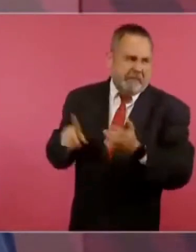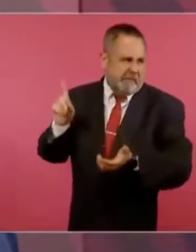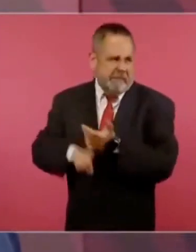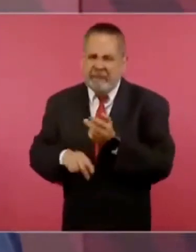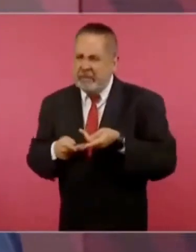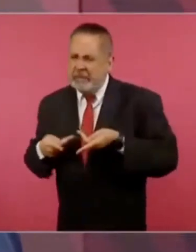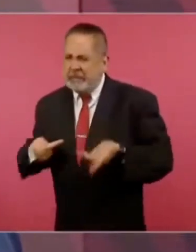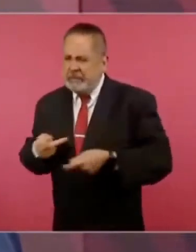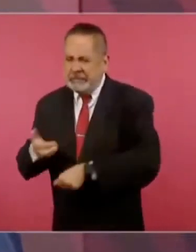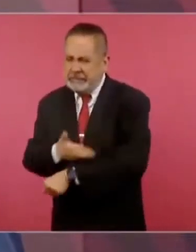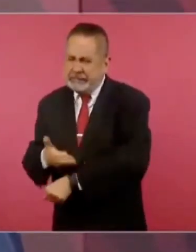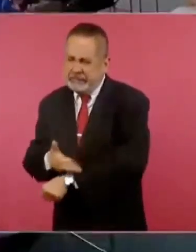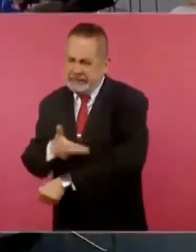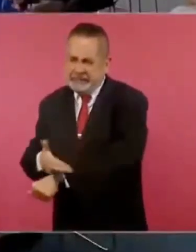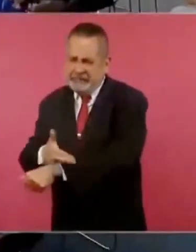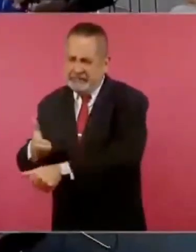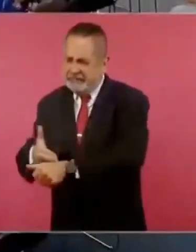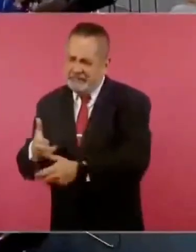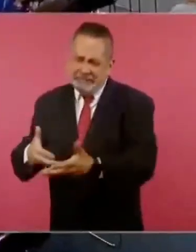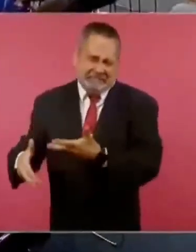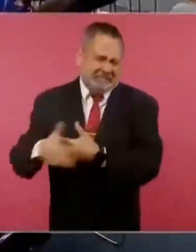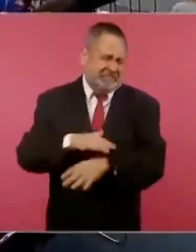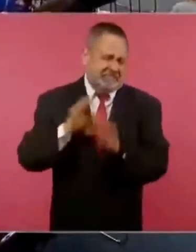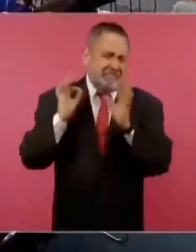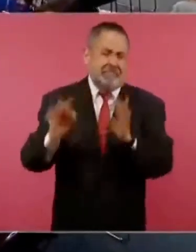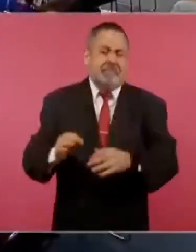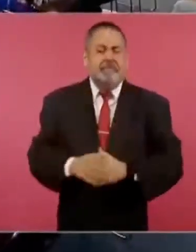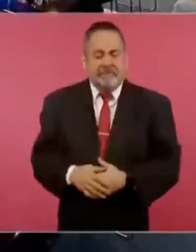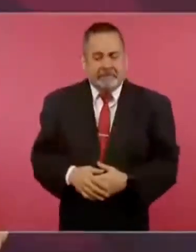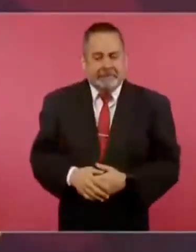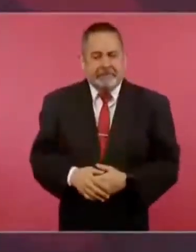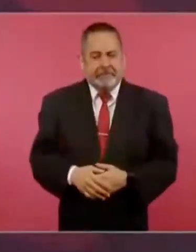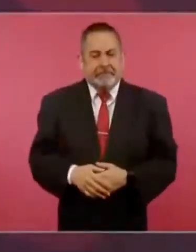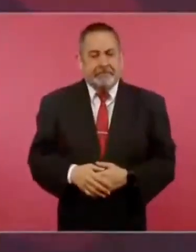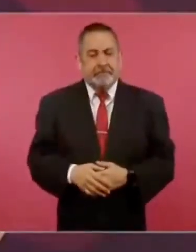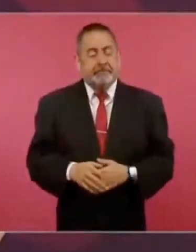Ya hablé en una ocasión de cómo llegamos